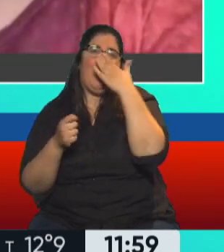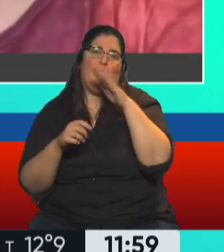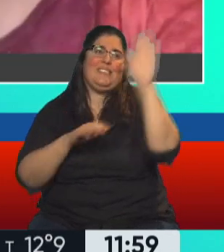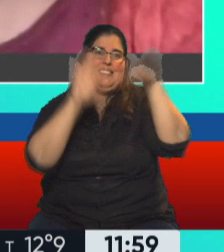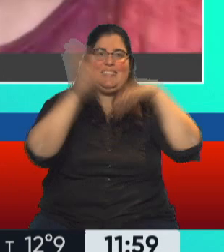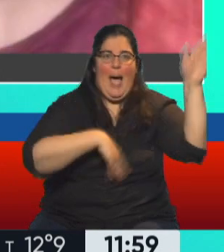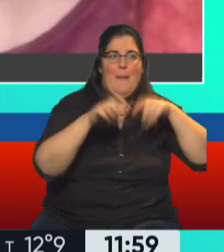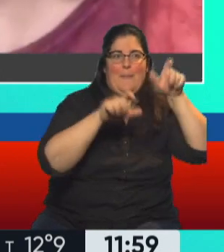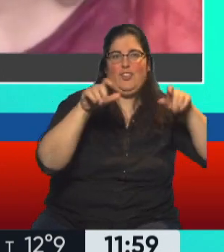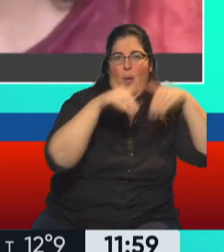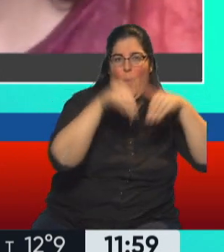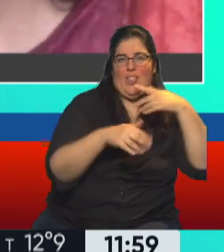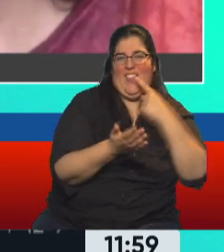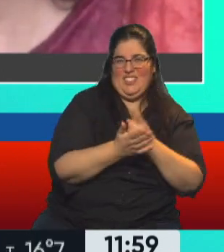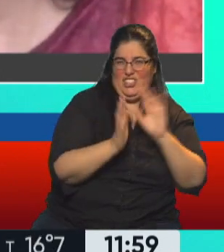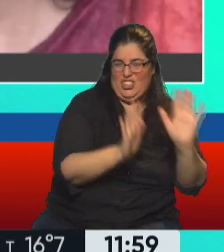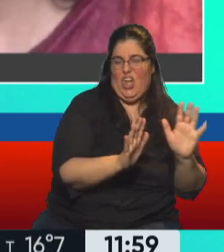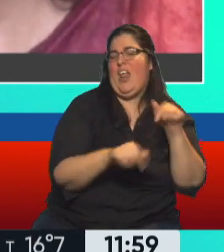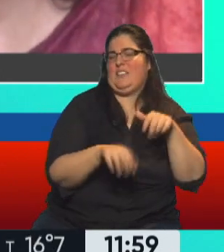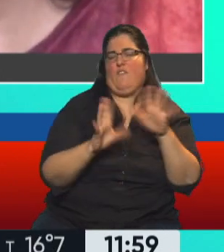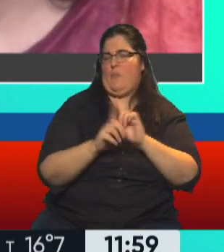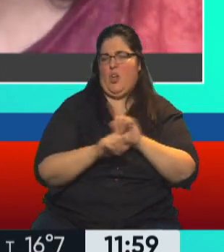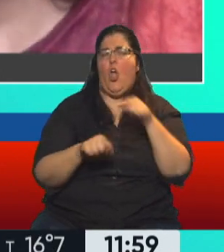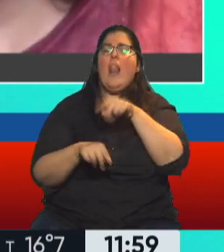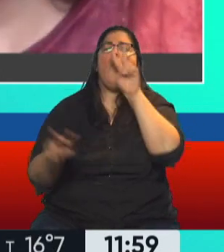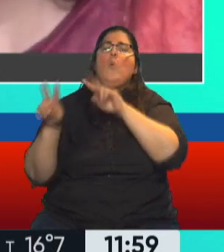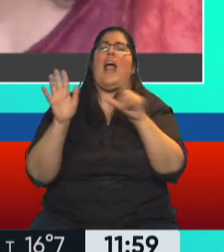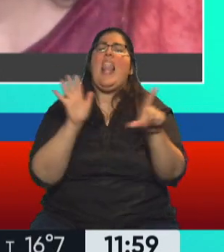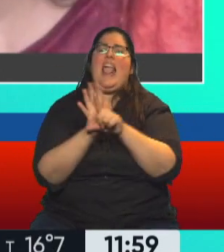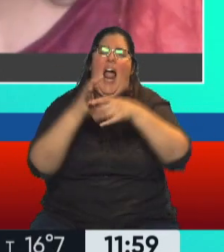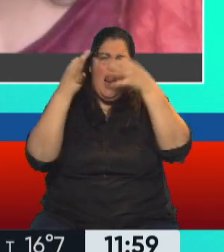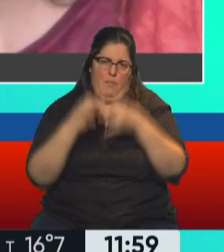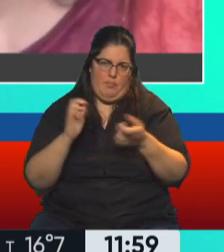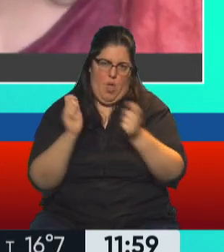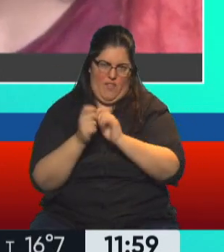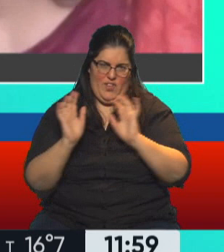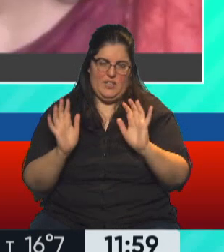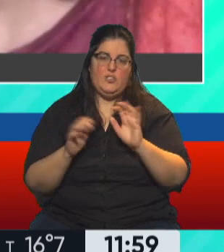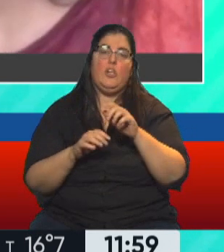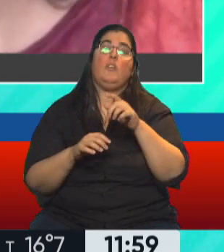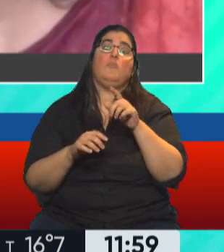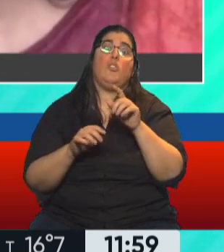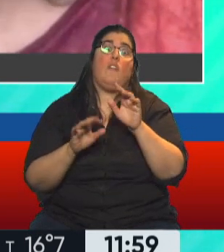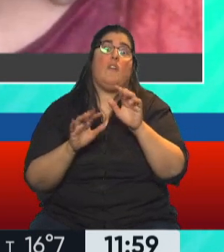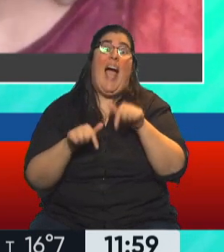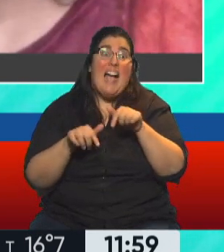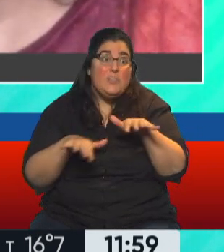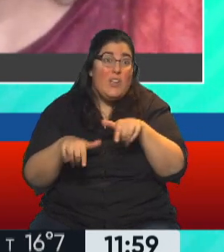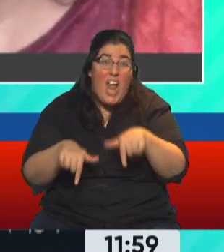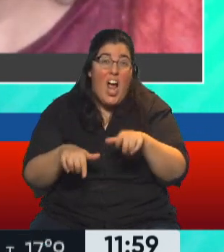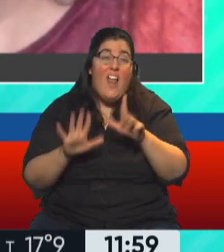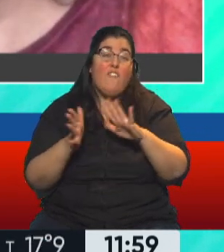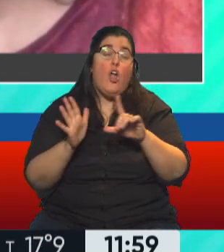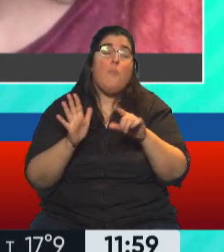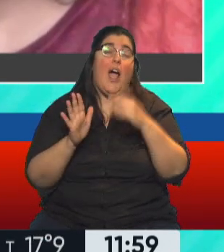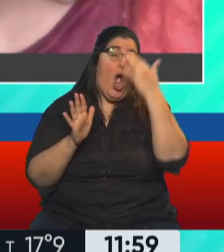un referéndum y hacer cambio de Constitución, en este caso, ¿no? No hay nada en la Constitución actual que, tal como está, pueda abrir